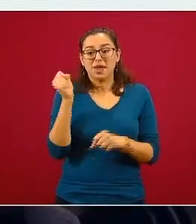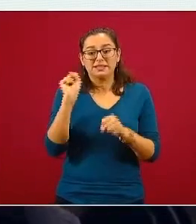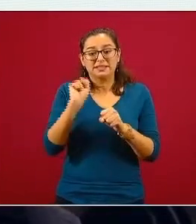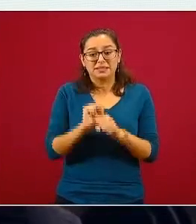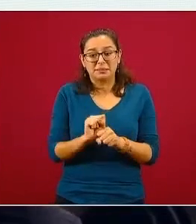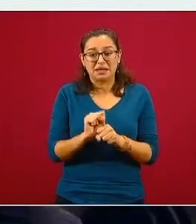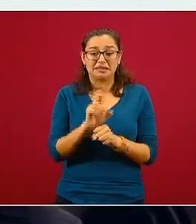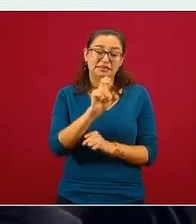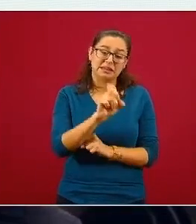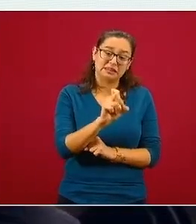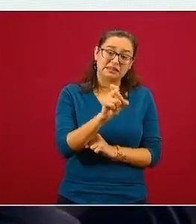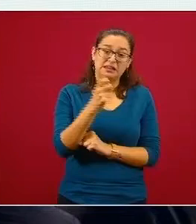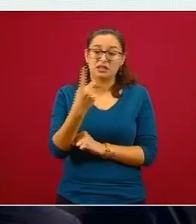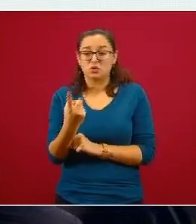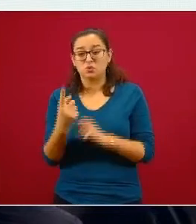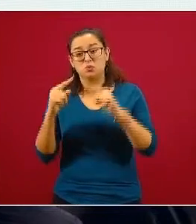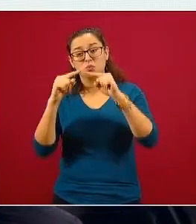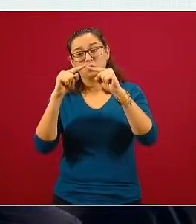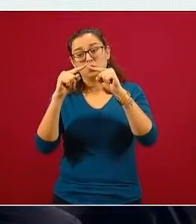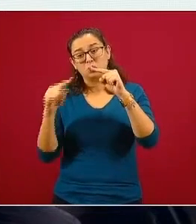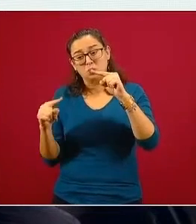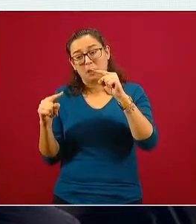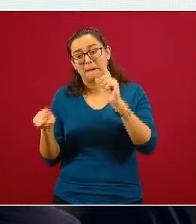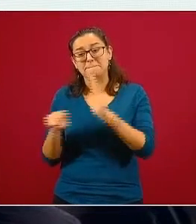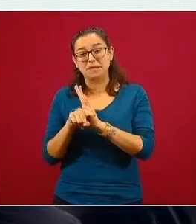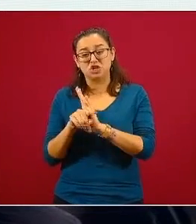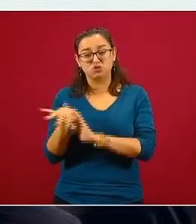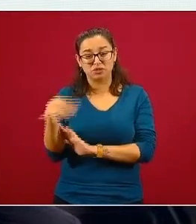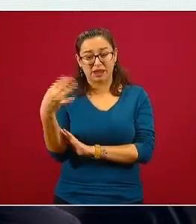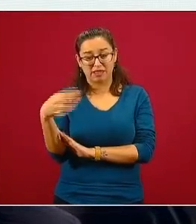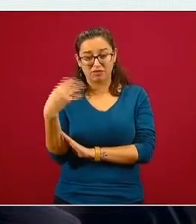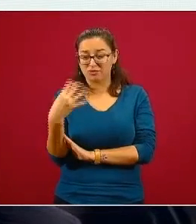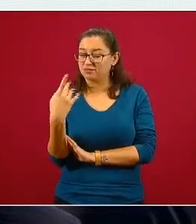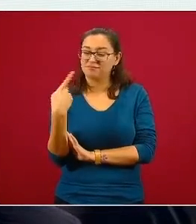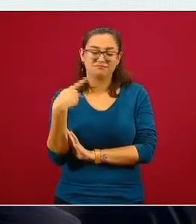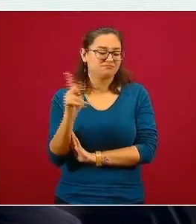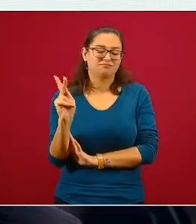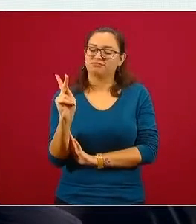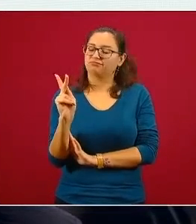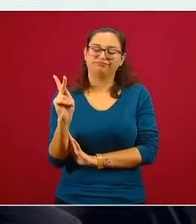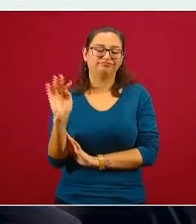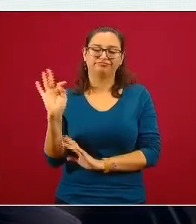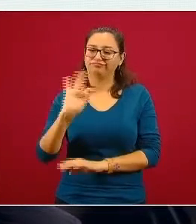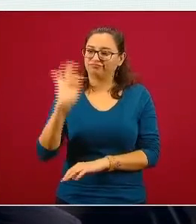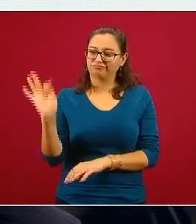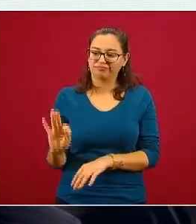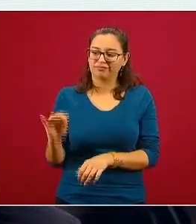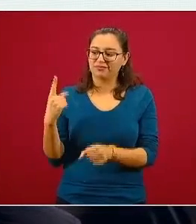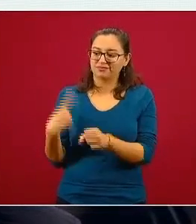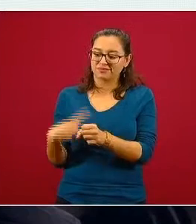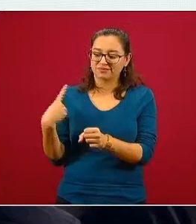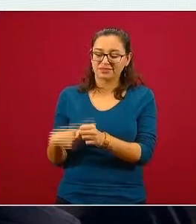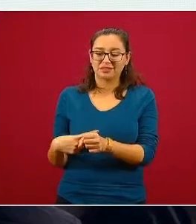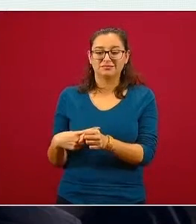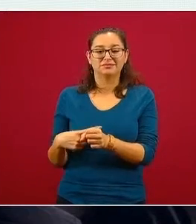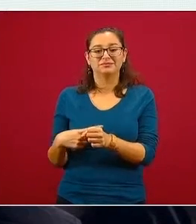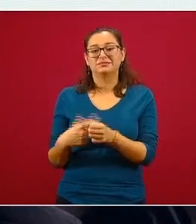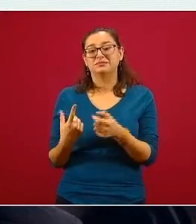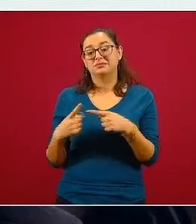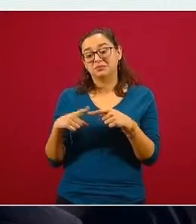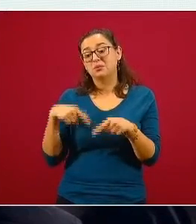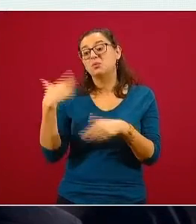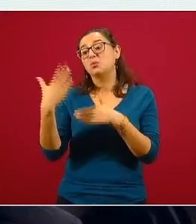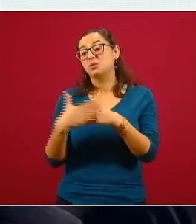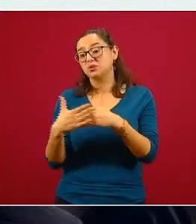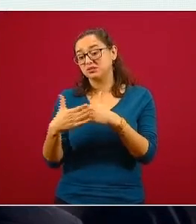semana, de la 30 a la 31, con un descenso de menos 14%, pero con ese porcentaje de positividad es muy probable que ese descenso durante